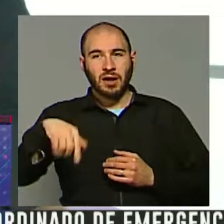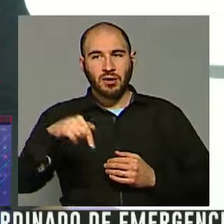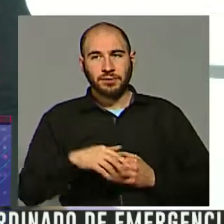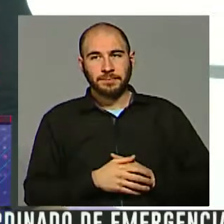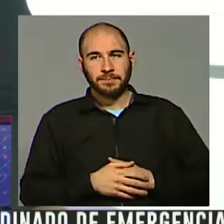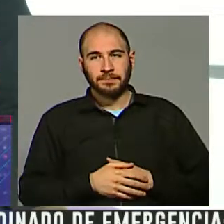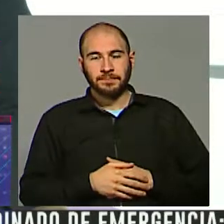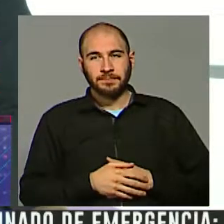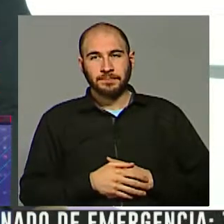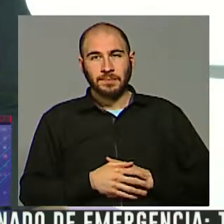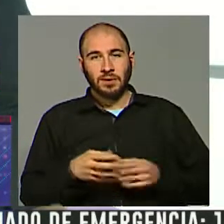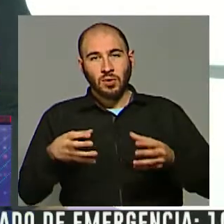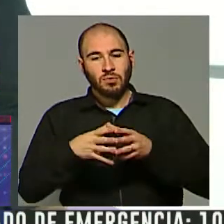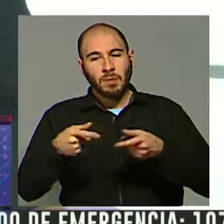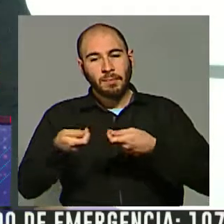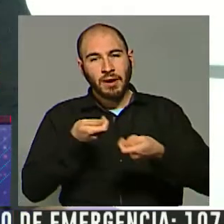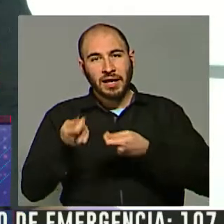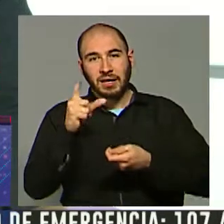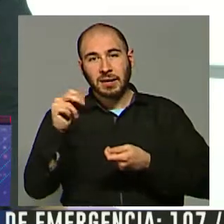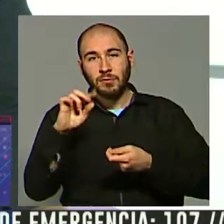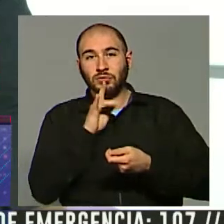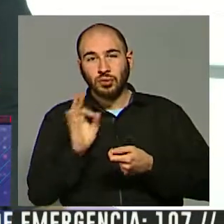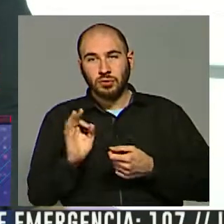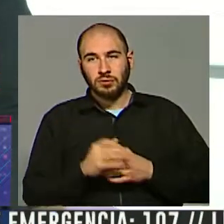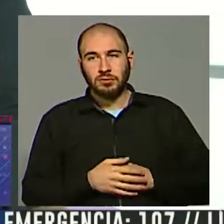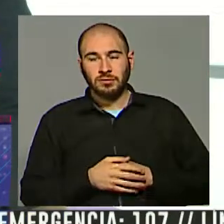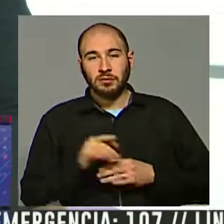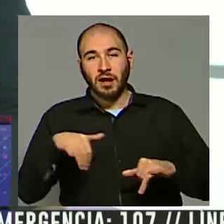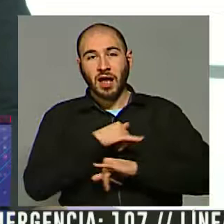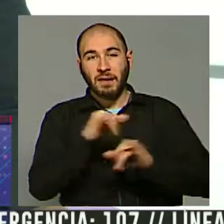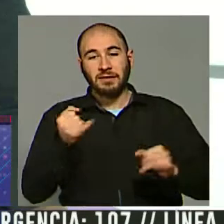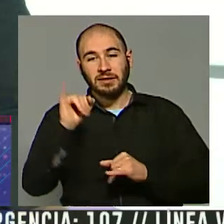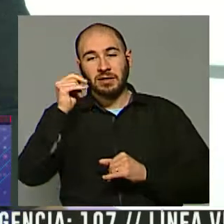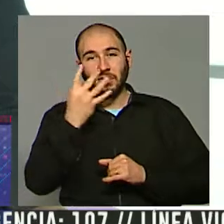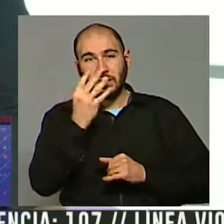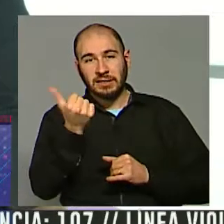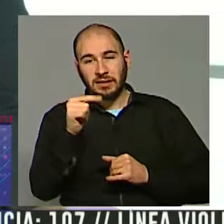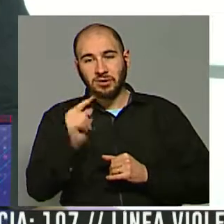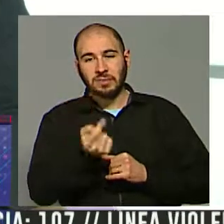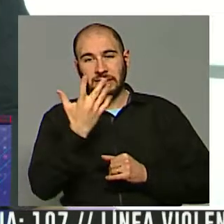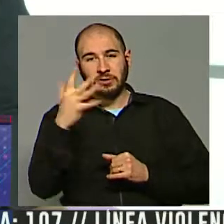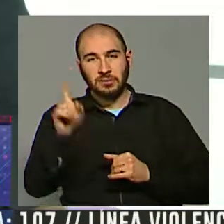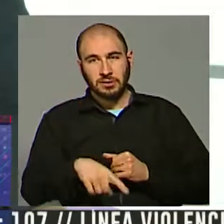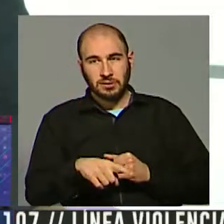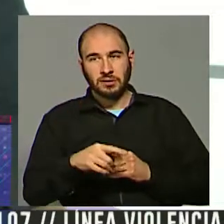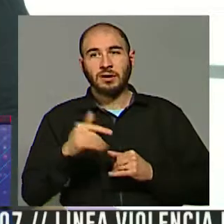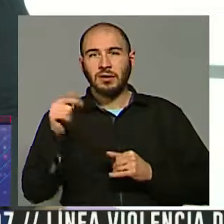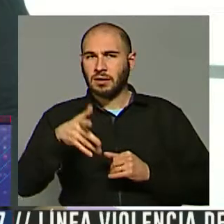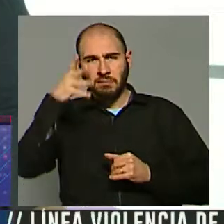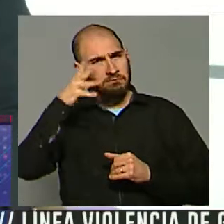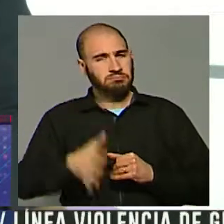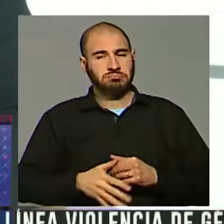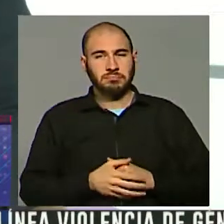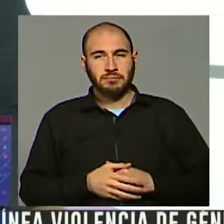entidad que maneja Caputo anunció una tasa del 46,5%, todavía sigue siendo muy